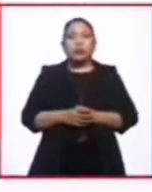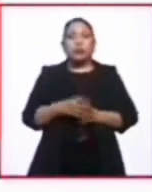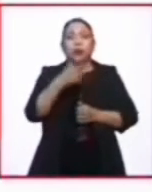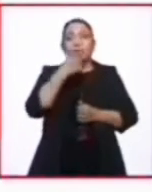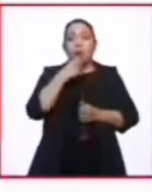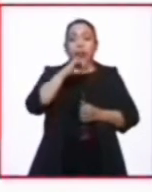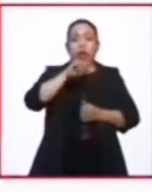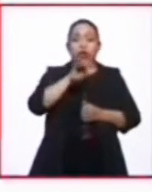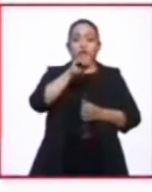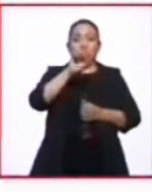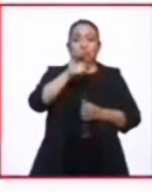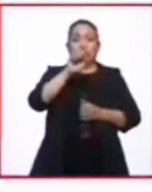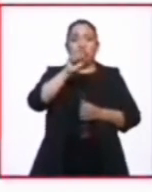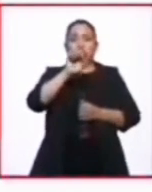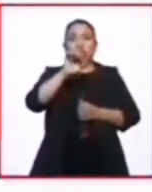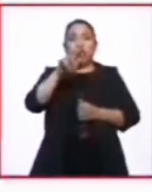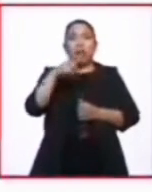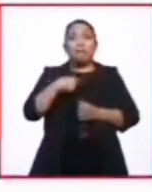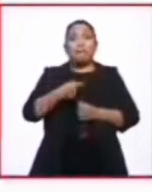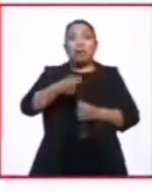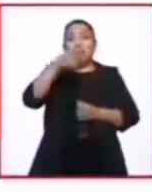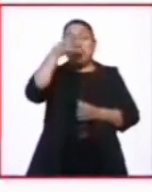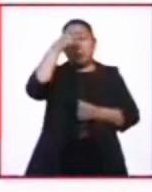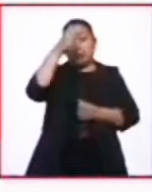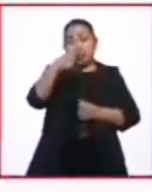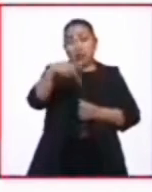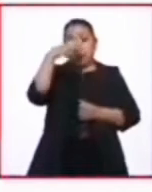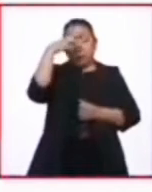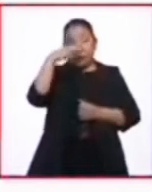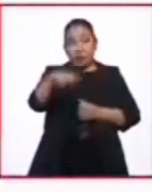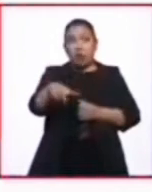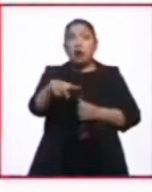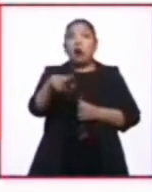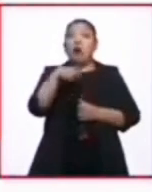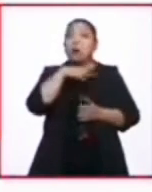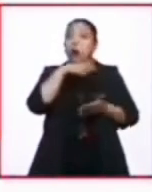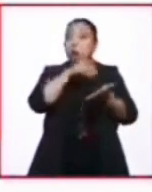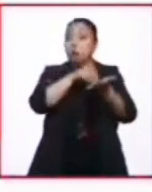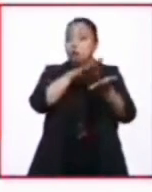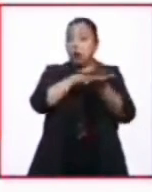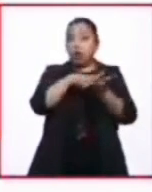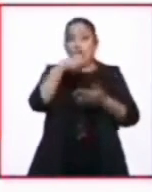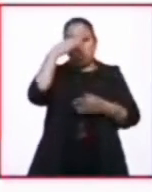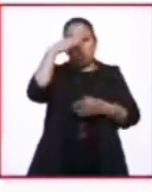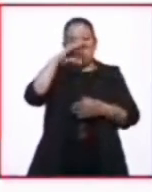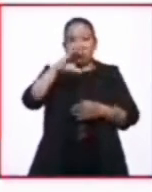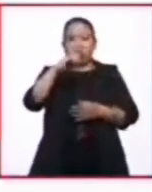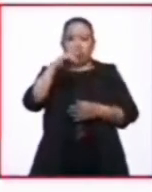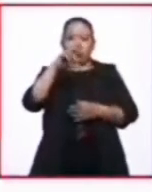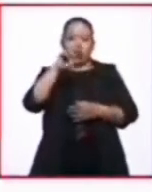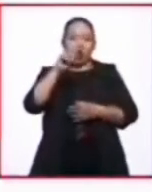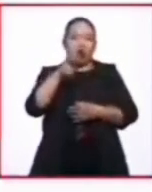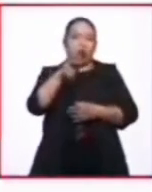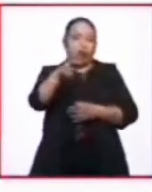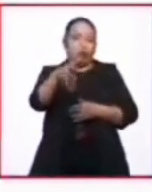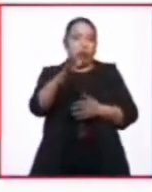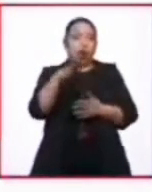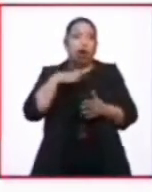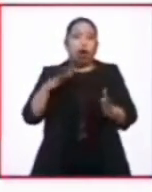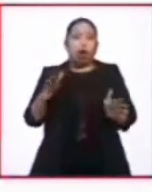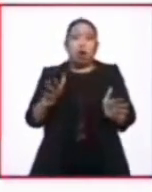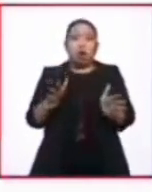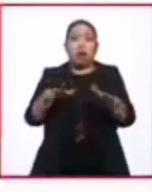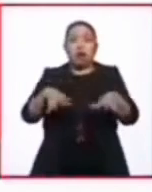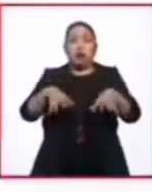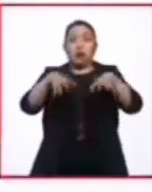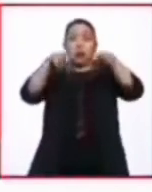José Soledad Aicardo fue considerado el primer payaso mexicano del que se tuvo registro. Don Chole, como era conocido, impulsó la creación